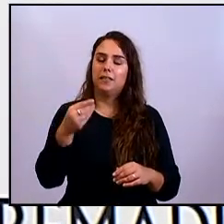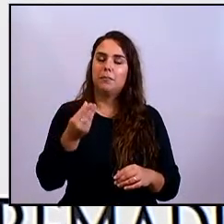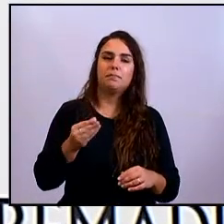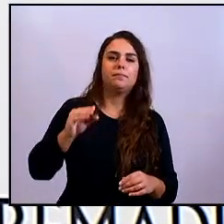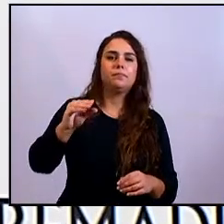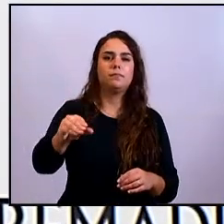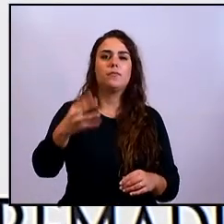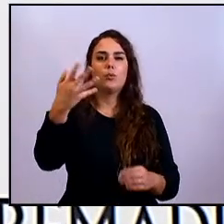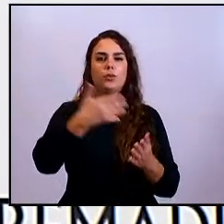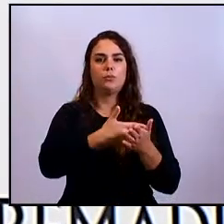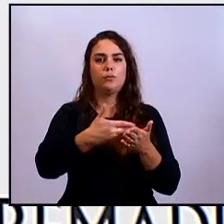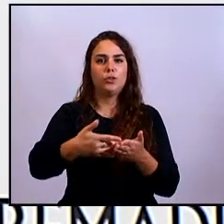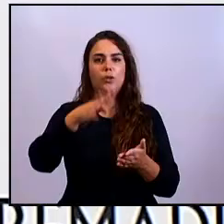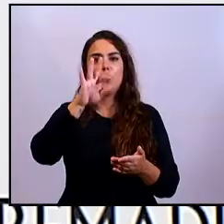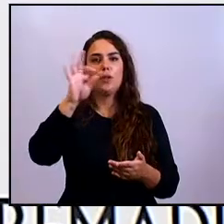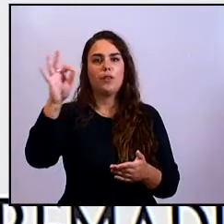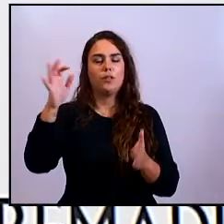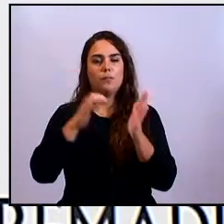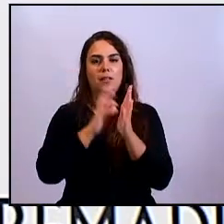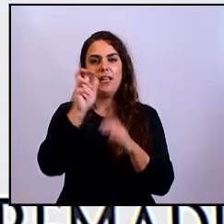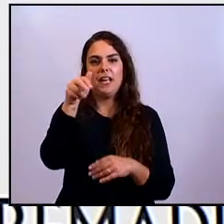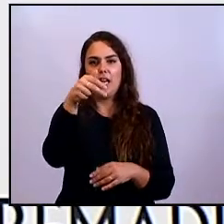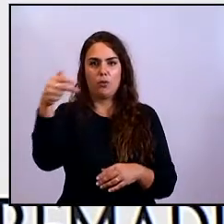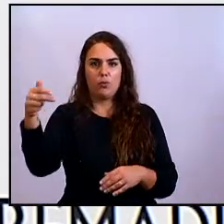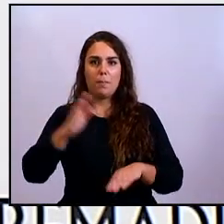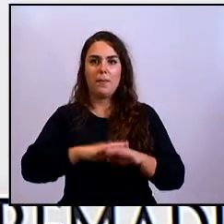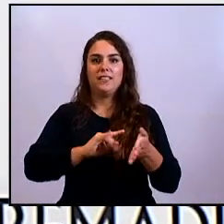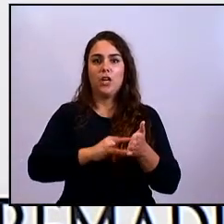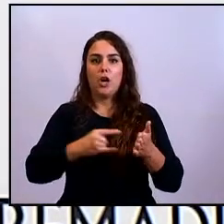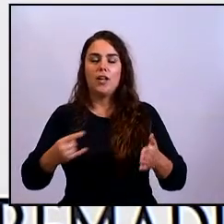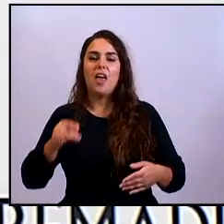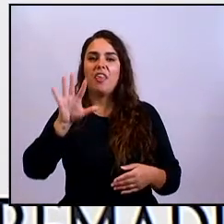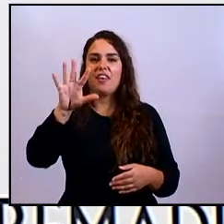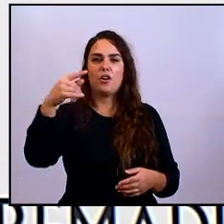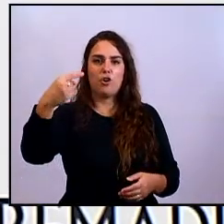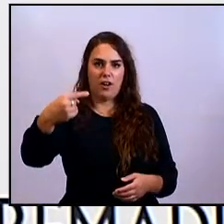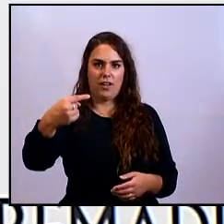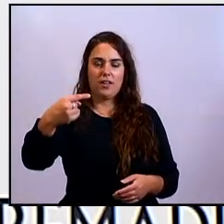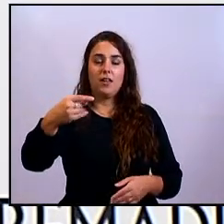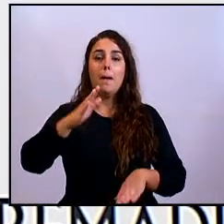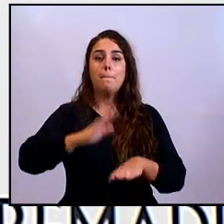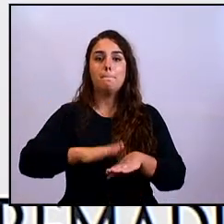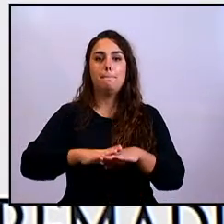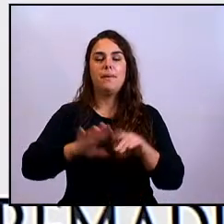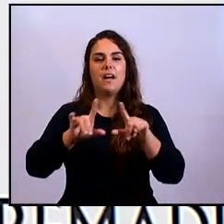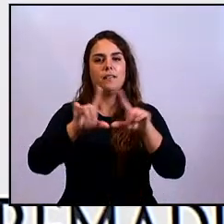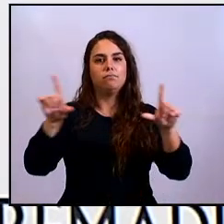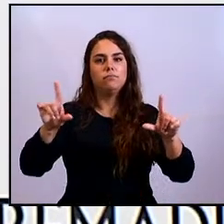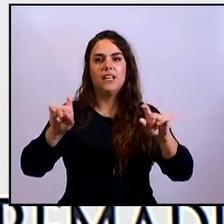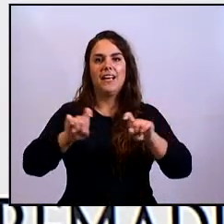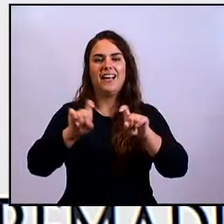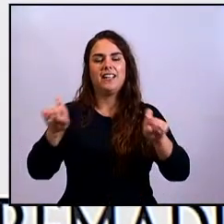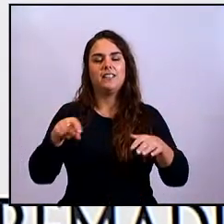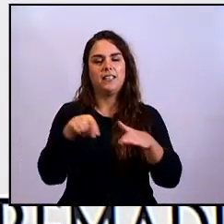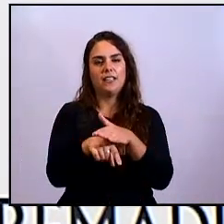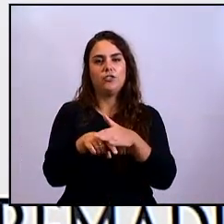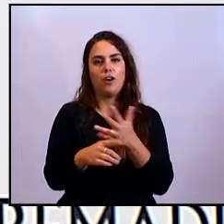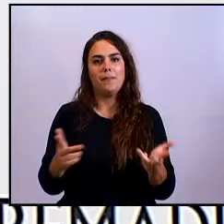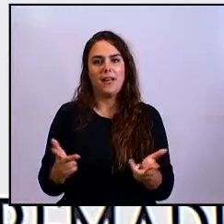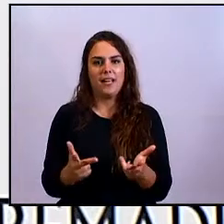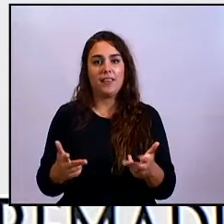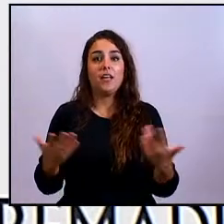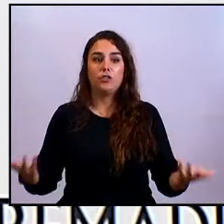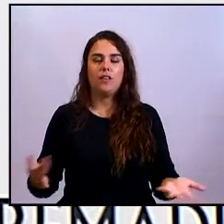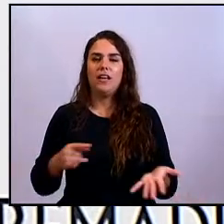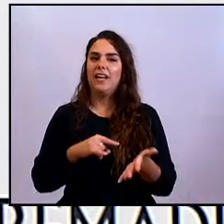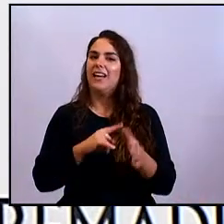destinar 4.400.000 euros en tecnología 5G para monitorización y gestión de emergencias, situando así a Extremadura